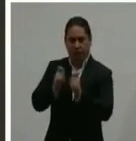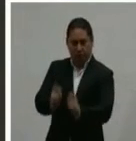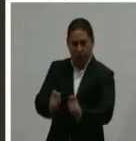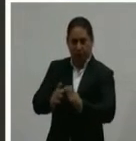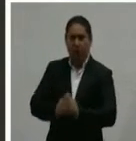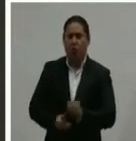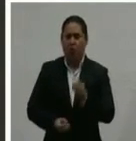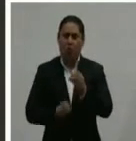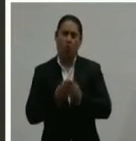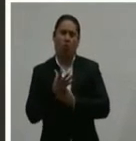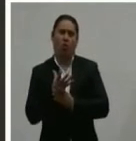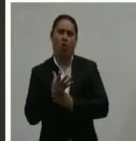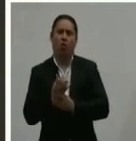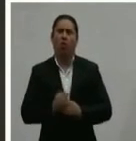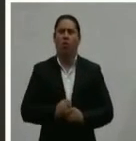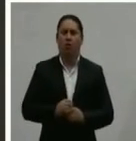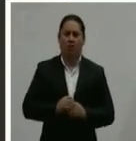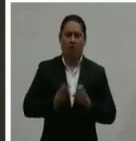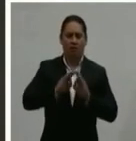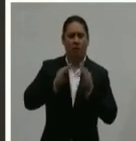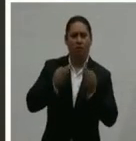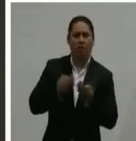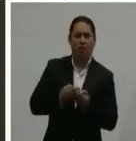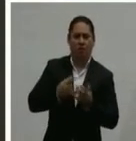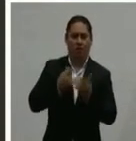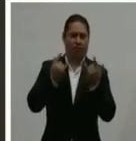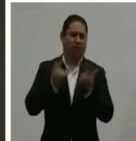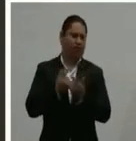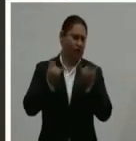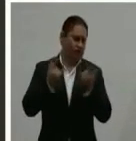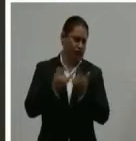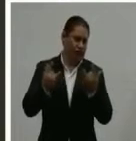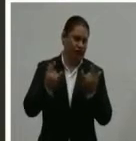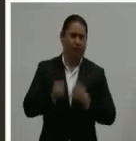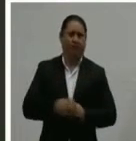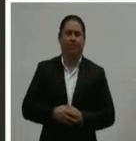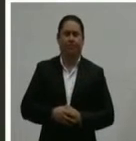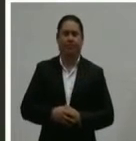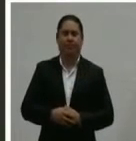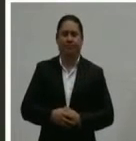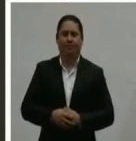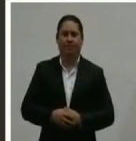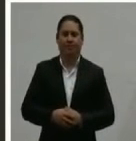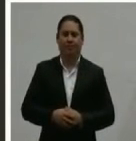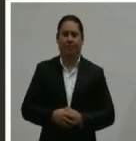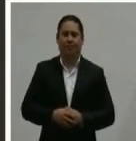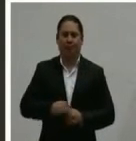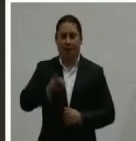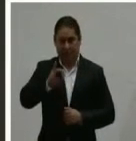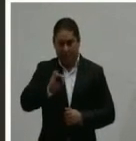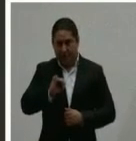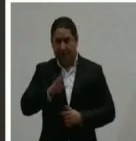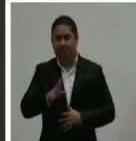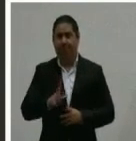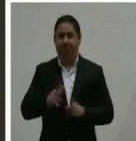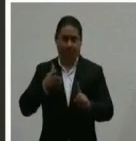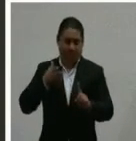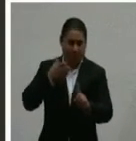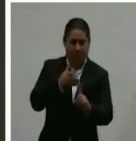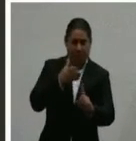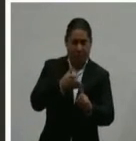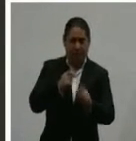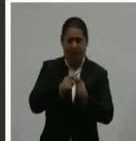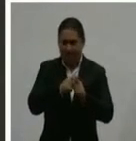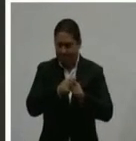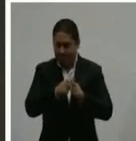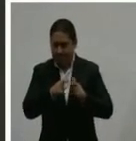de una nueva etapa en nuestra historia, asumiendo grandes retos y